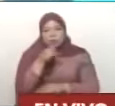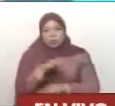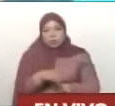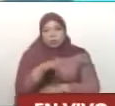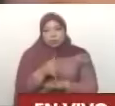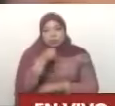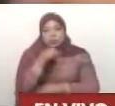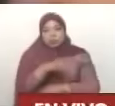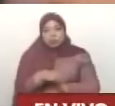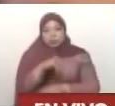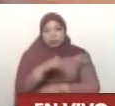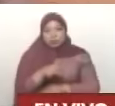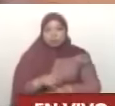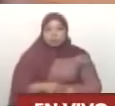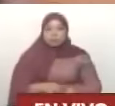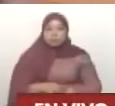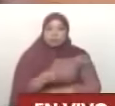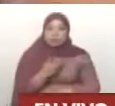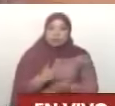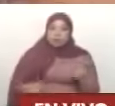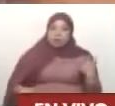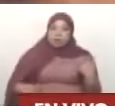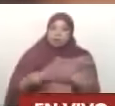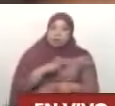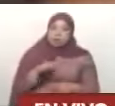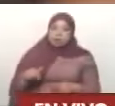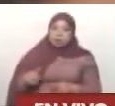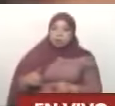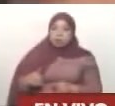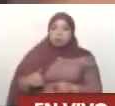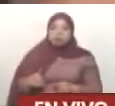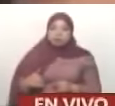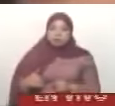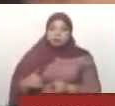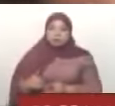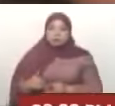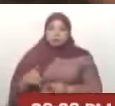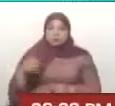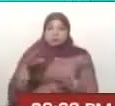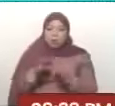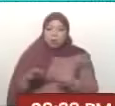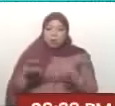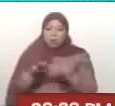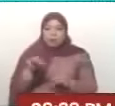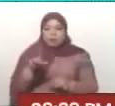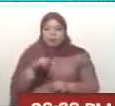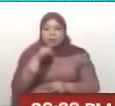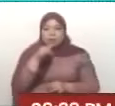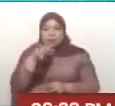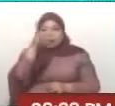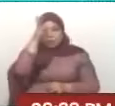Génesis. Así es, presidente. Y nosotros para eso lo comentábamos